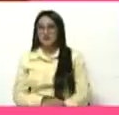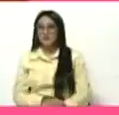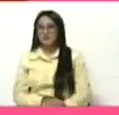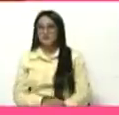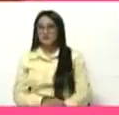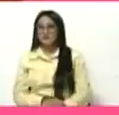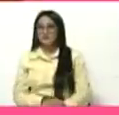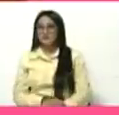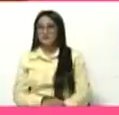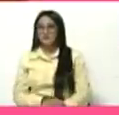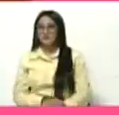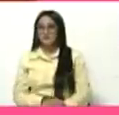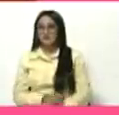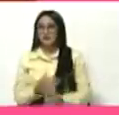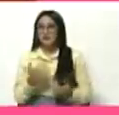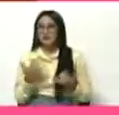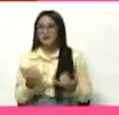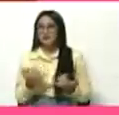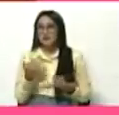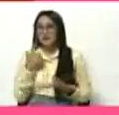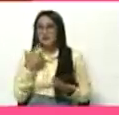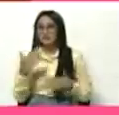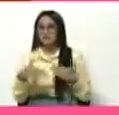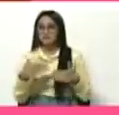Ya a estas alturas eso se ha ido